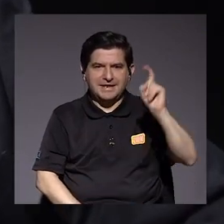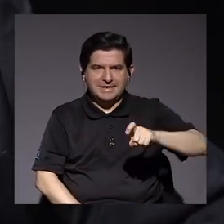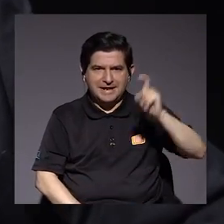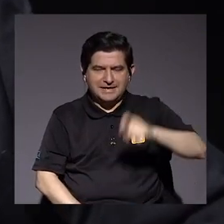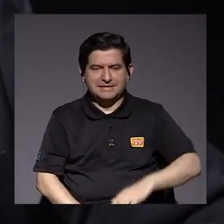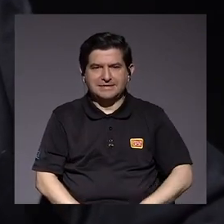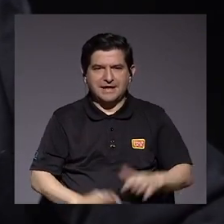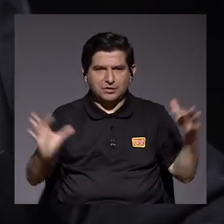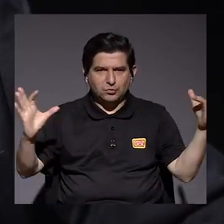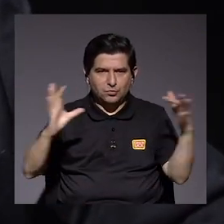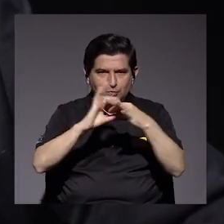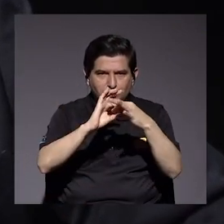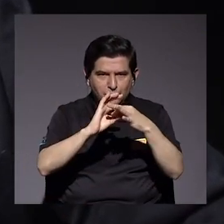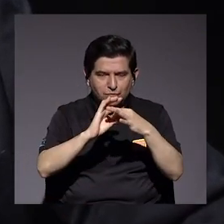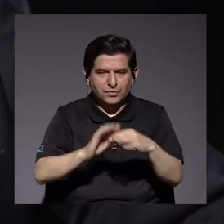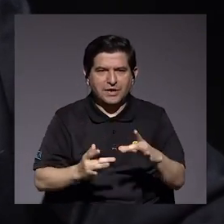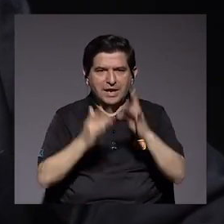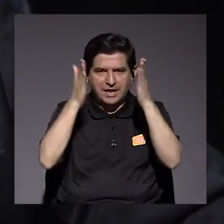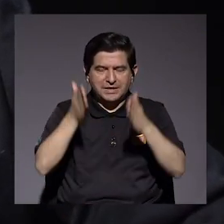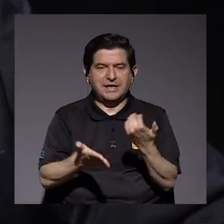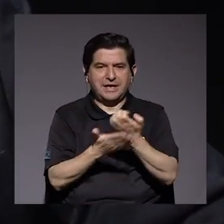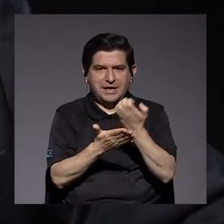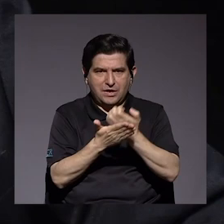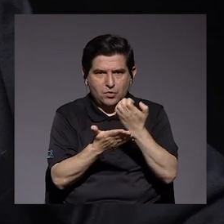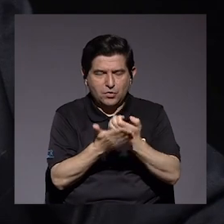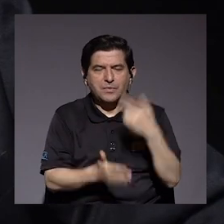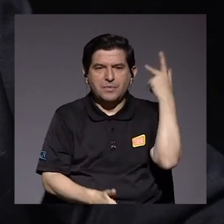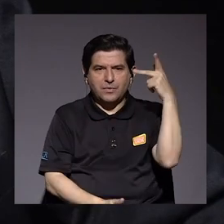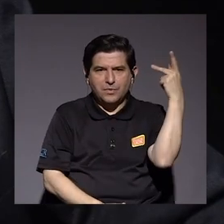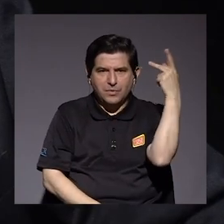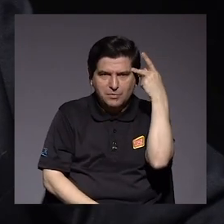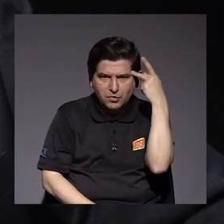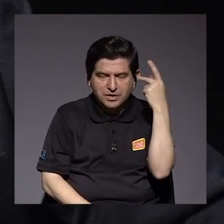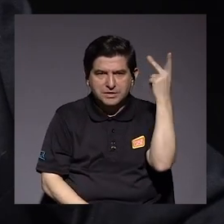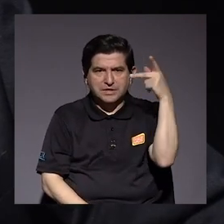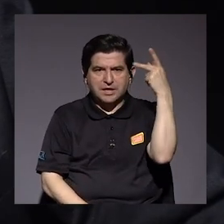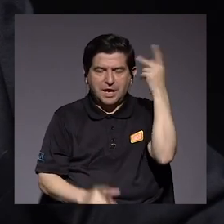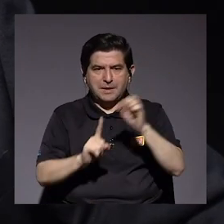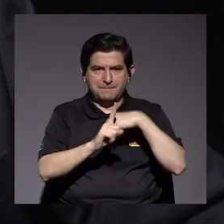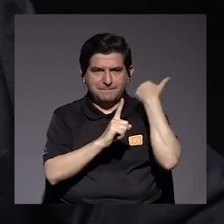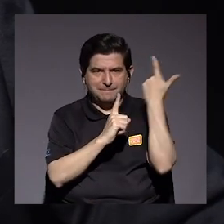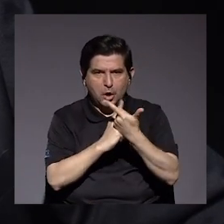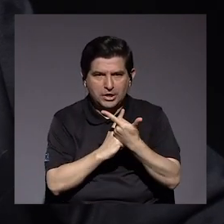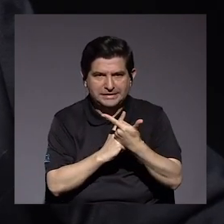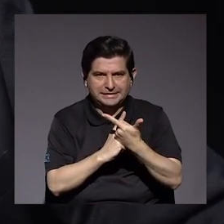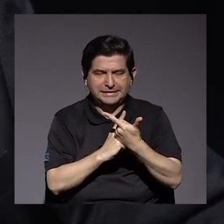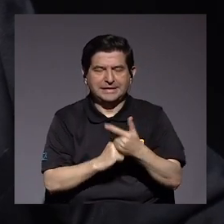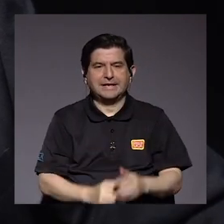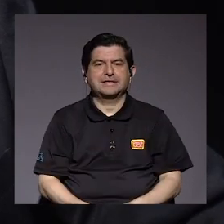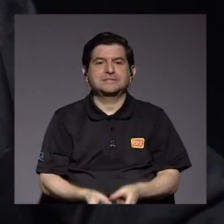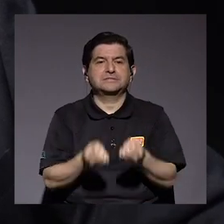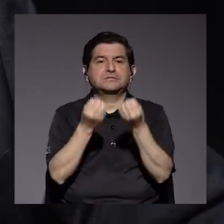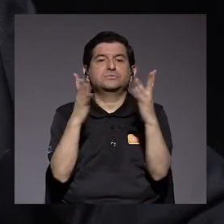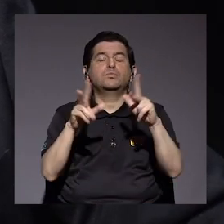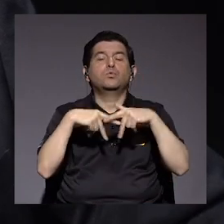necesitamos articular expertos en economía en política en políticas sociales